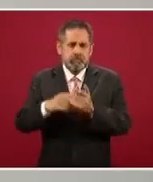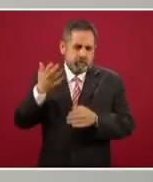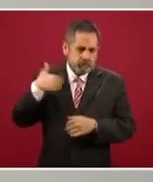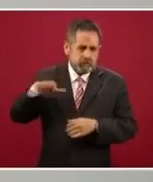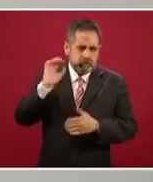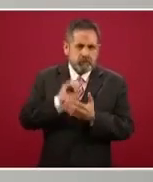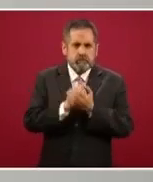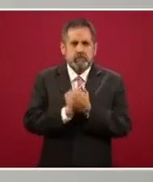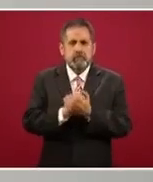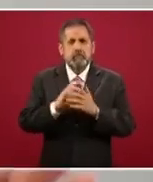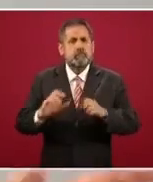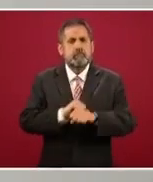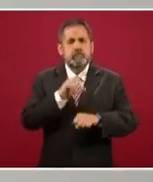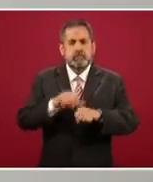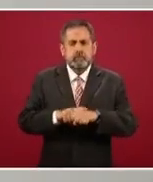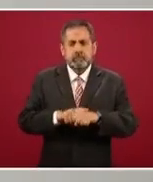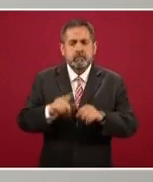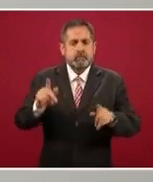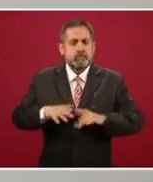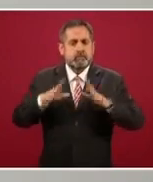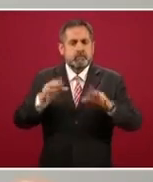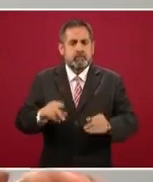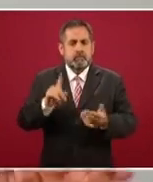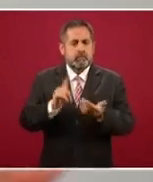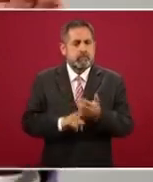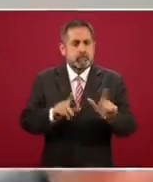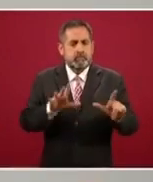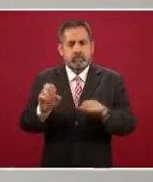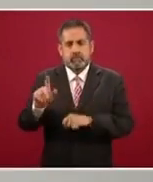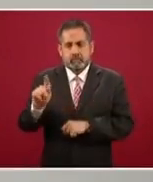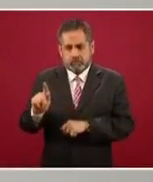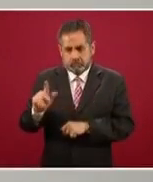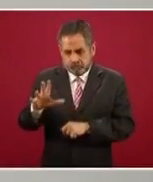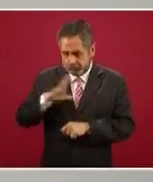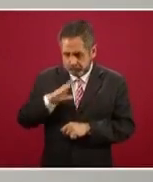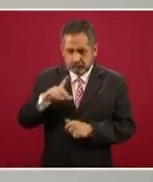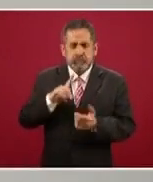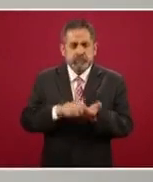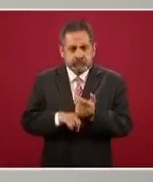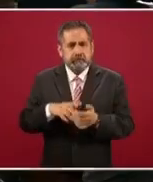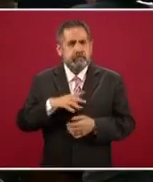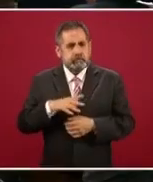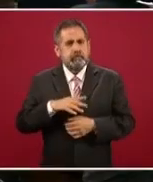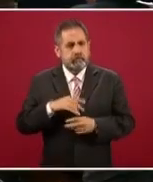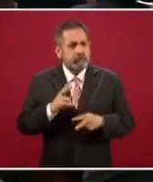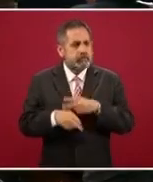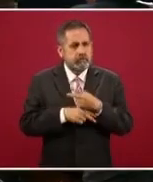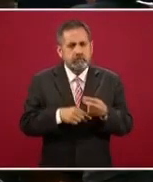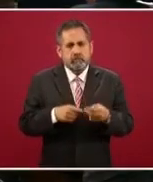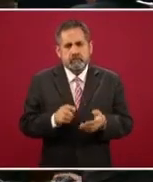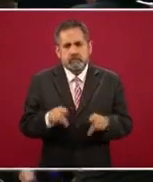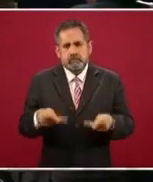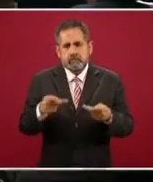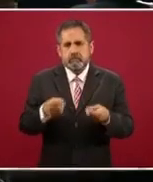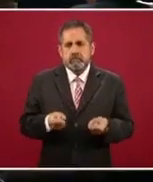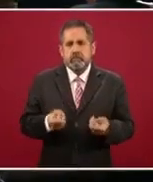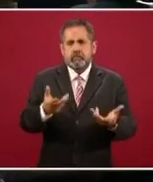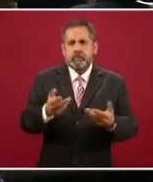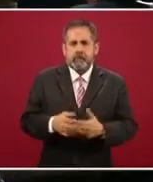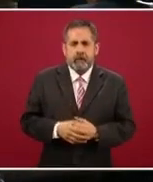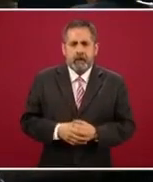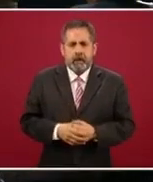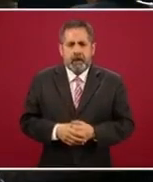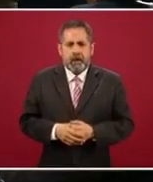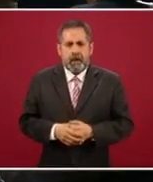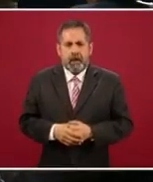de la Lotería Nacional, que fue fundada en 1770, sí hay antecedentes de que se han hecho ese tipo de sorteos. O sea, después no se los